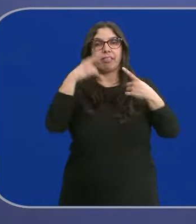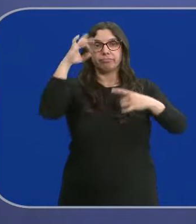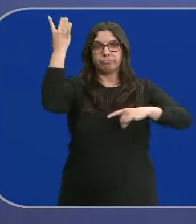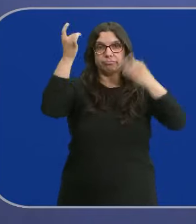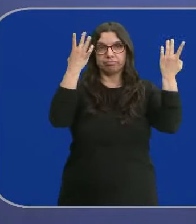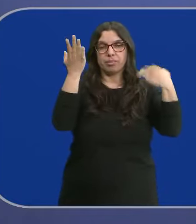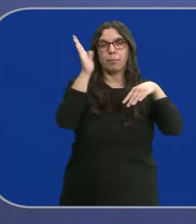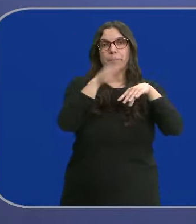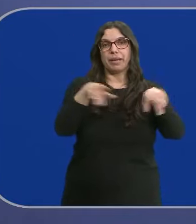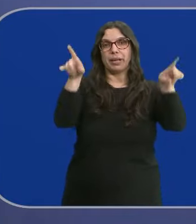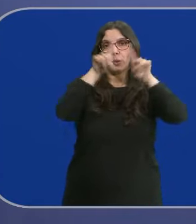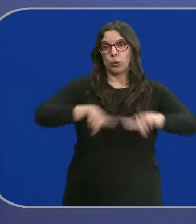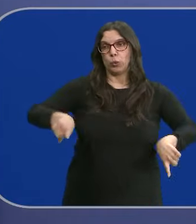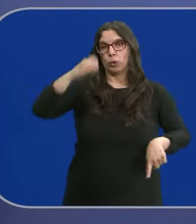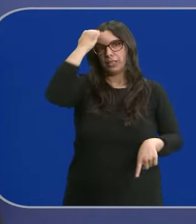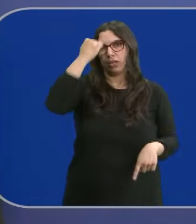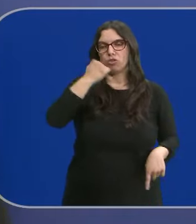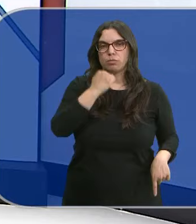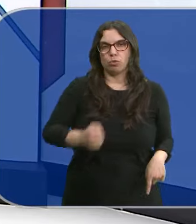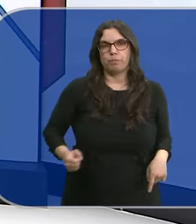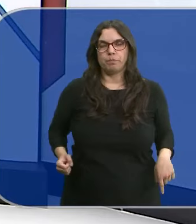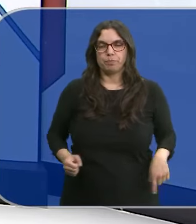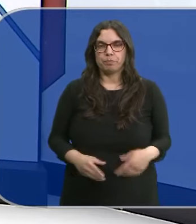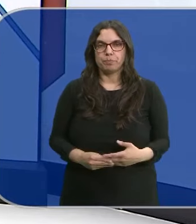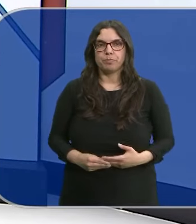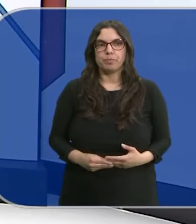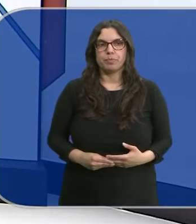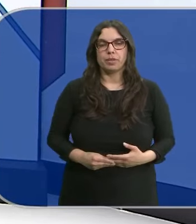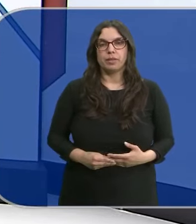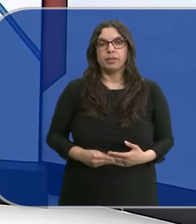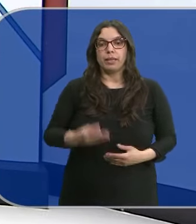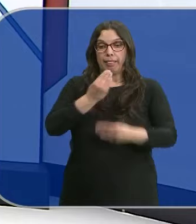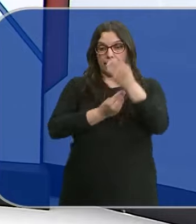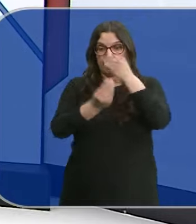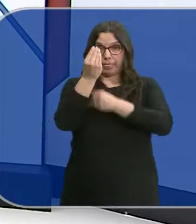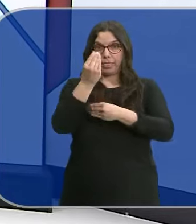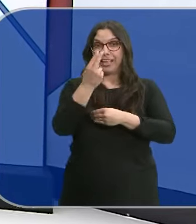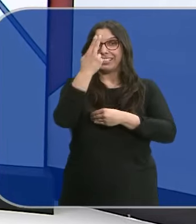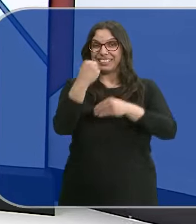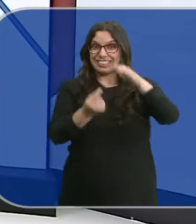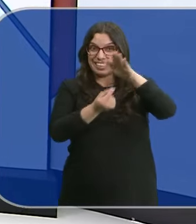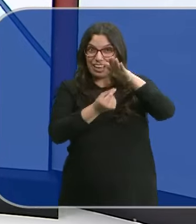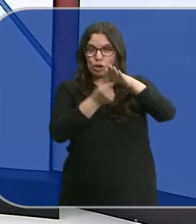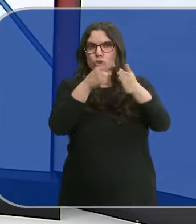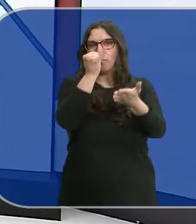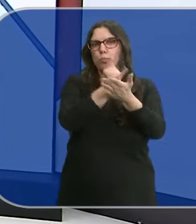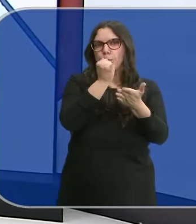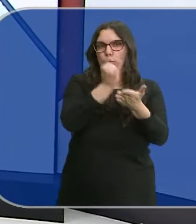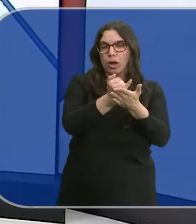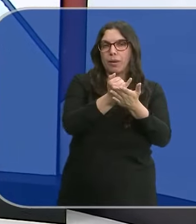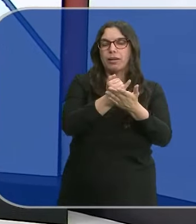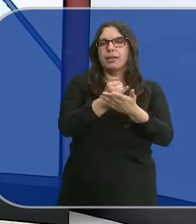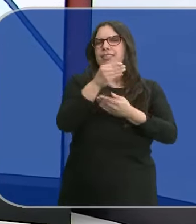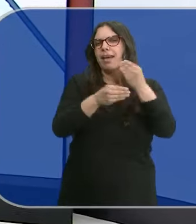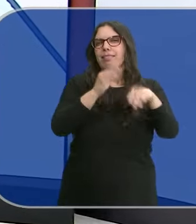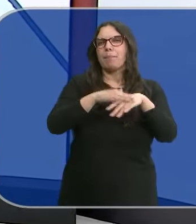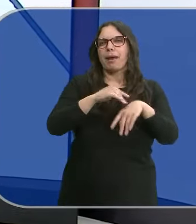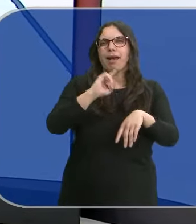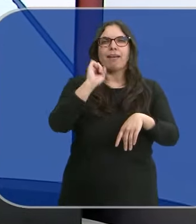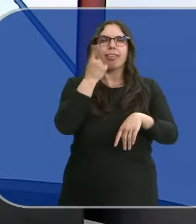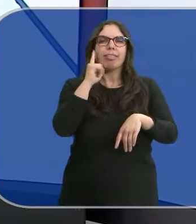para blanquear el terrorismo. La prueba del talón es un cribado que se realiza a los recién nacidos y que sirve para detectar